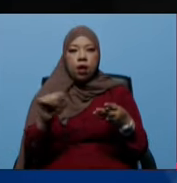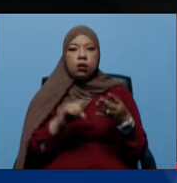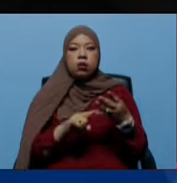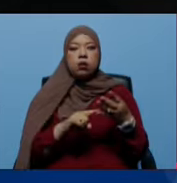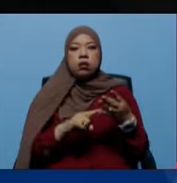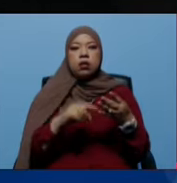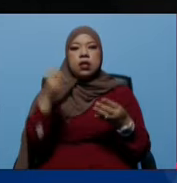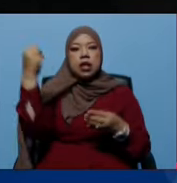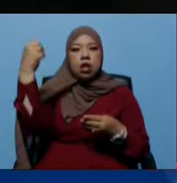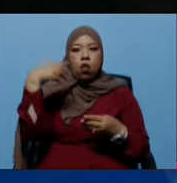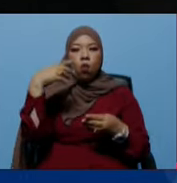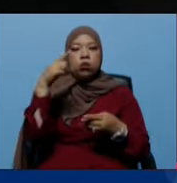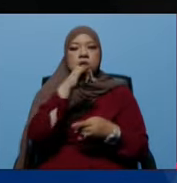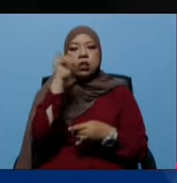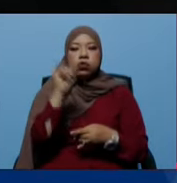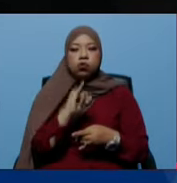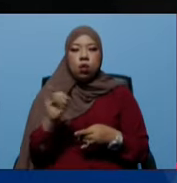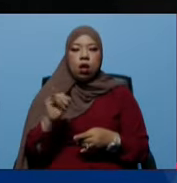y LUS.